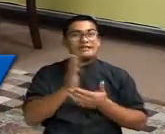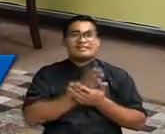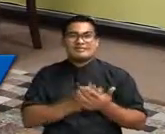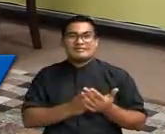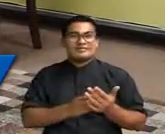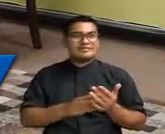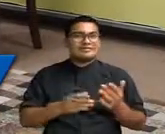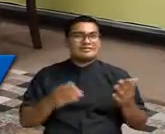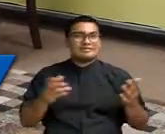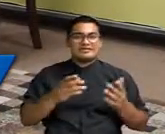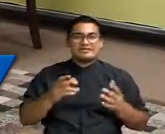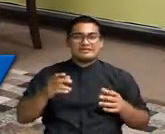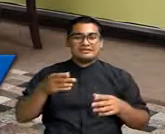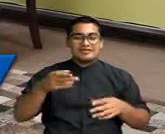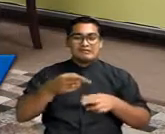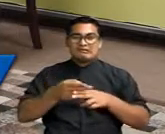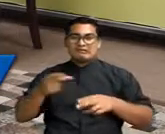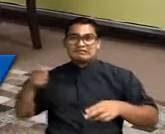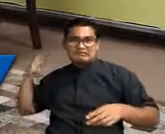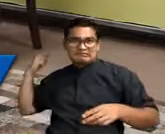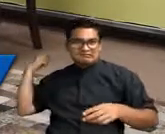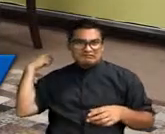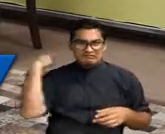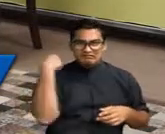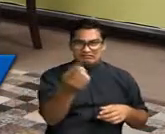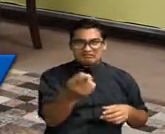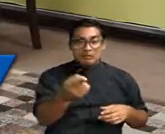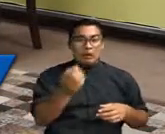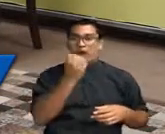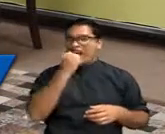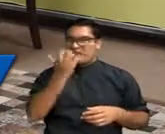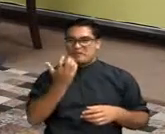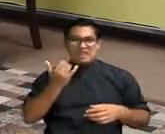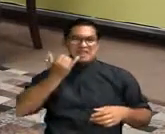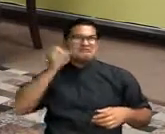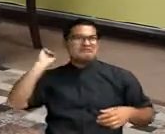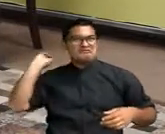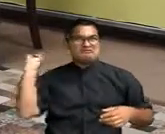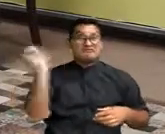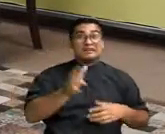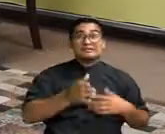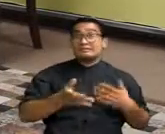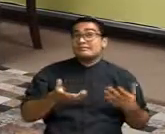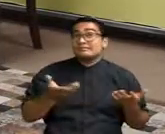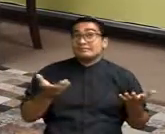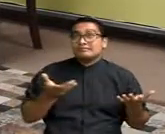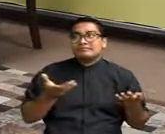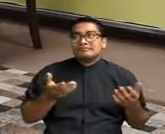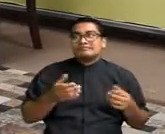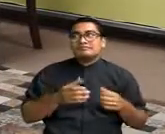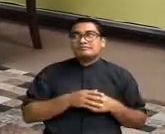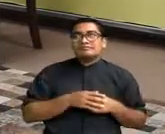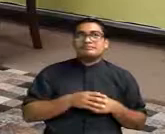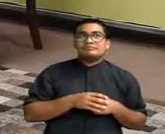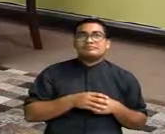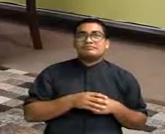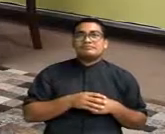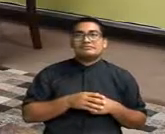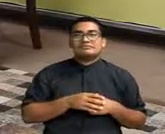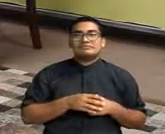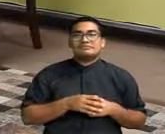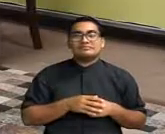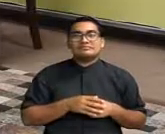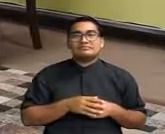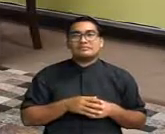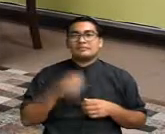usted y de repente tiene un cuchillo en la mano y se lo tira, o una piedra, o un celular. Sí, esto que usted mencionaba de